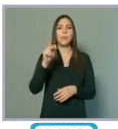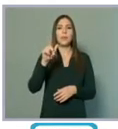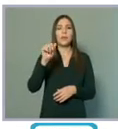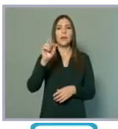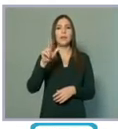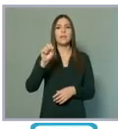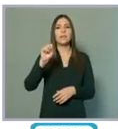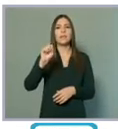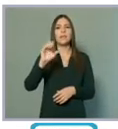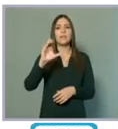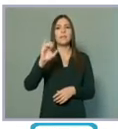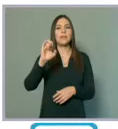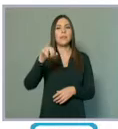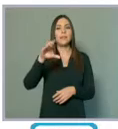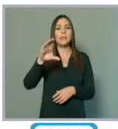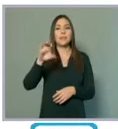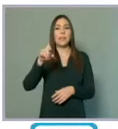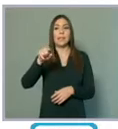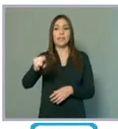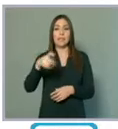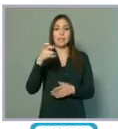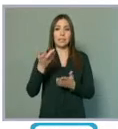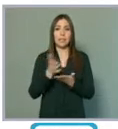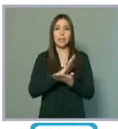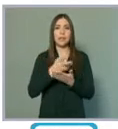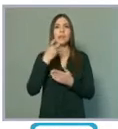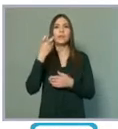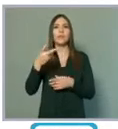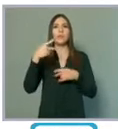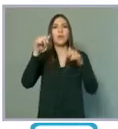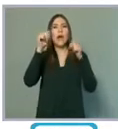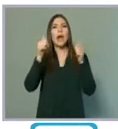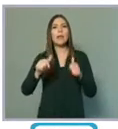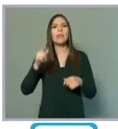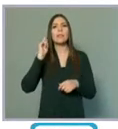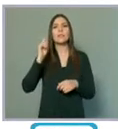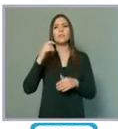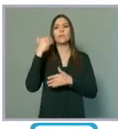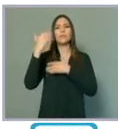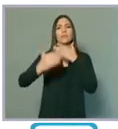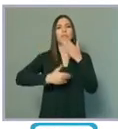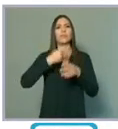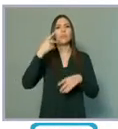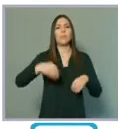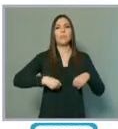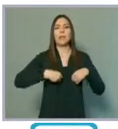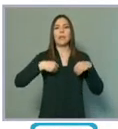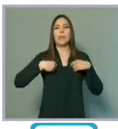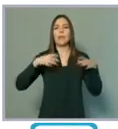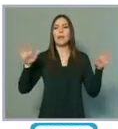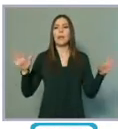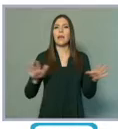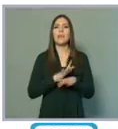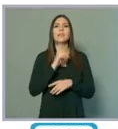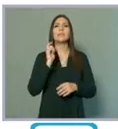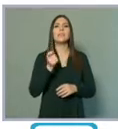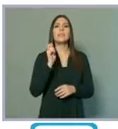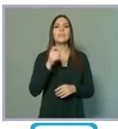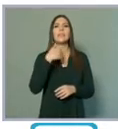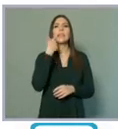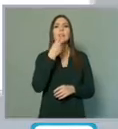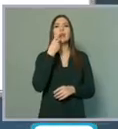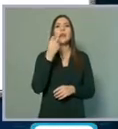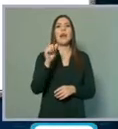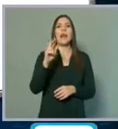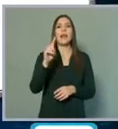sugerencia de cómo el arte contemporáneo ha releído, digamos, la vida, la concepción de lo que significa arte, lo que significa